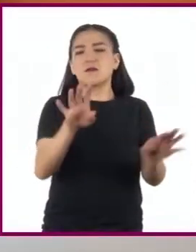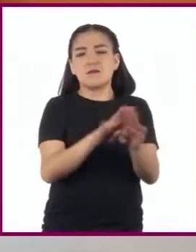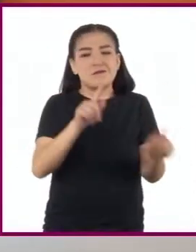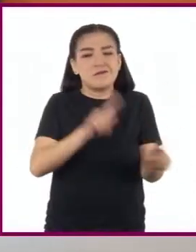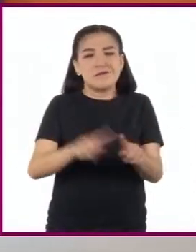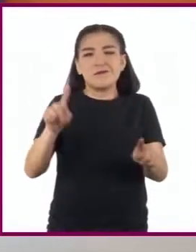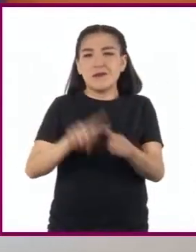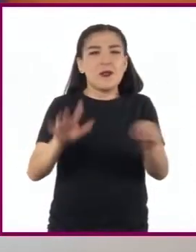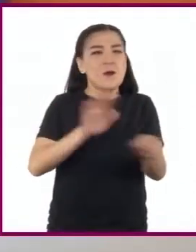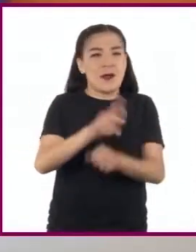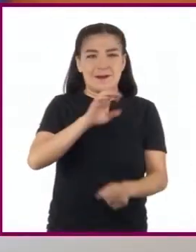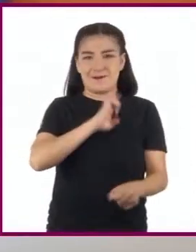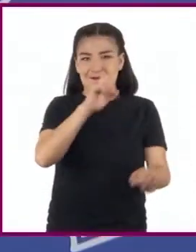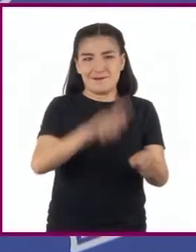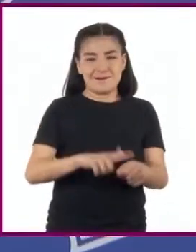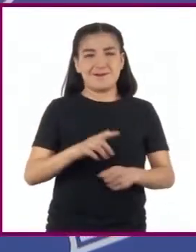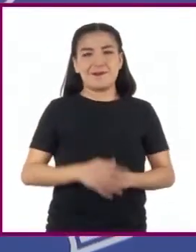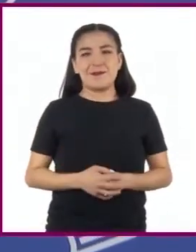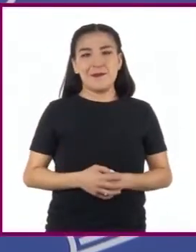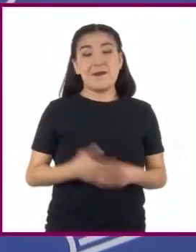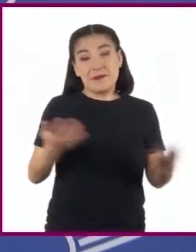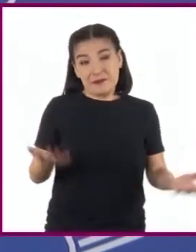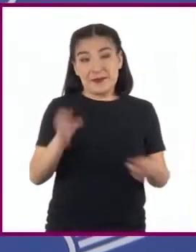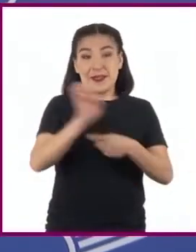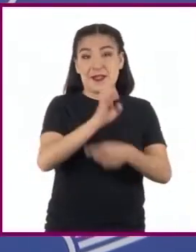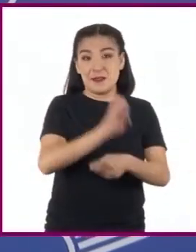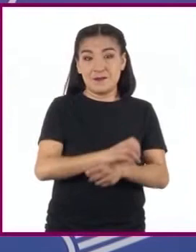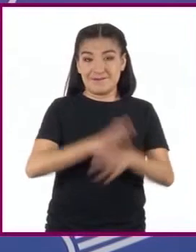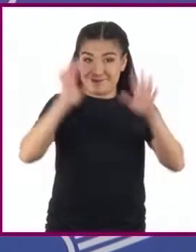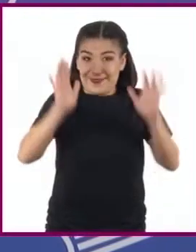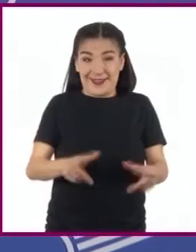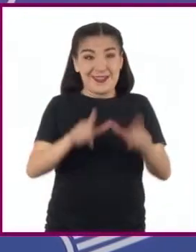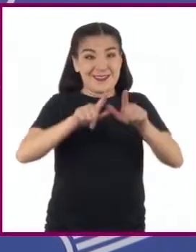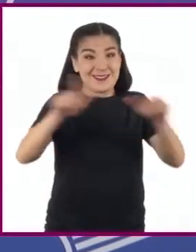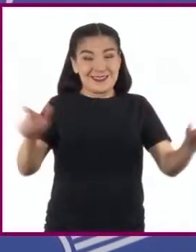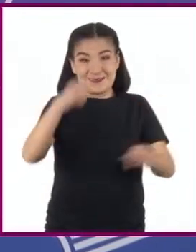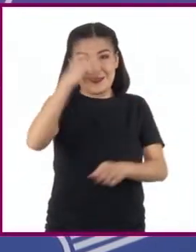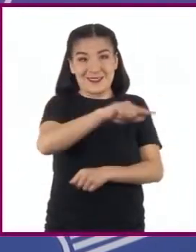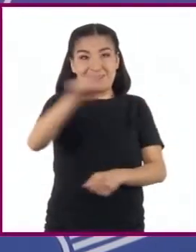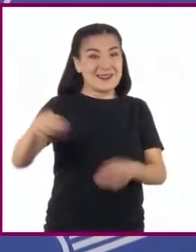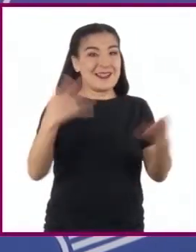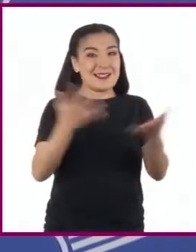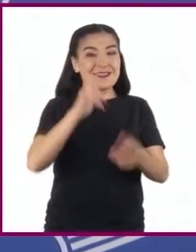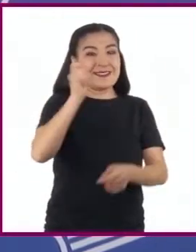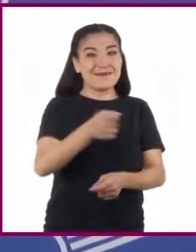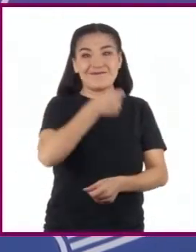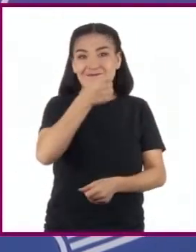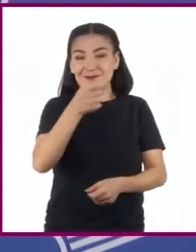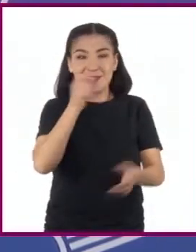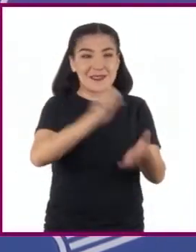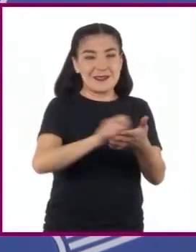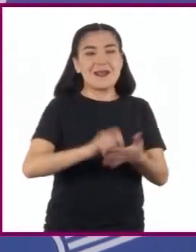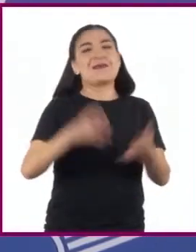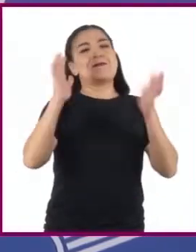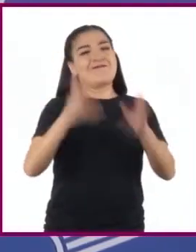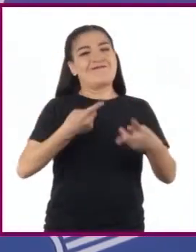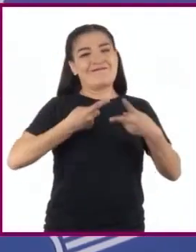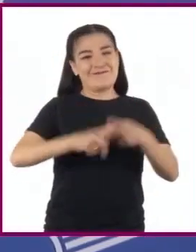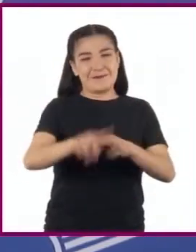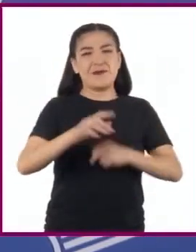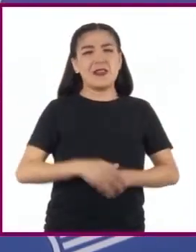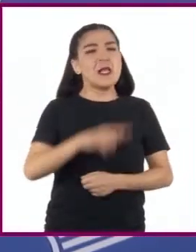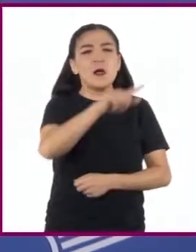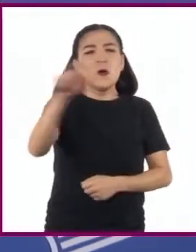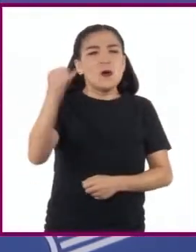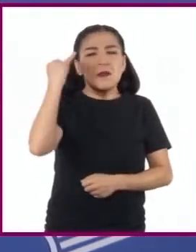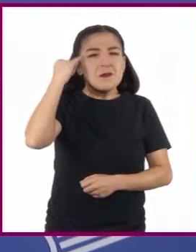cuál sea su especialidad. Entonces, ¿están listos para ser periodistas? Si es así, comencemos.